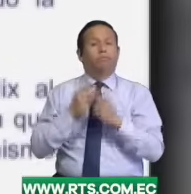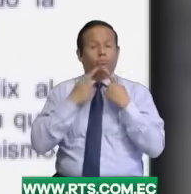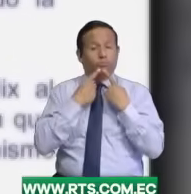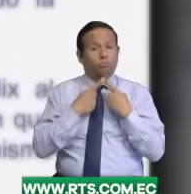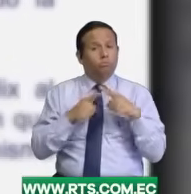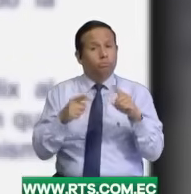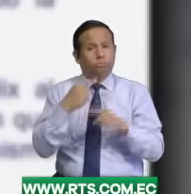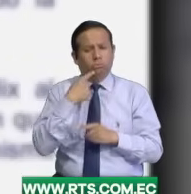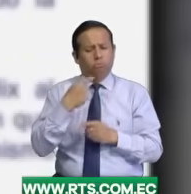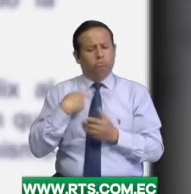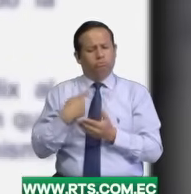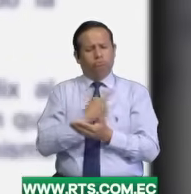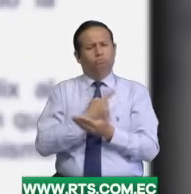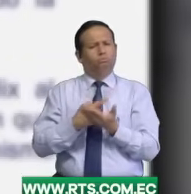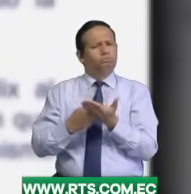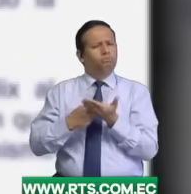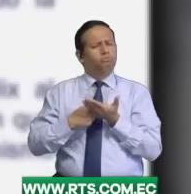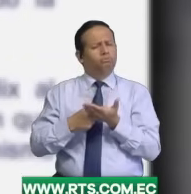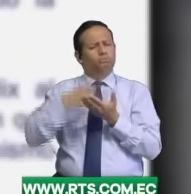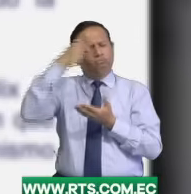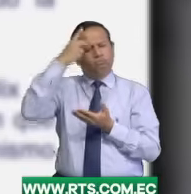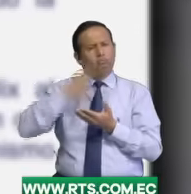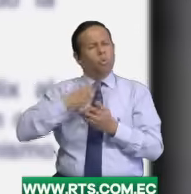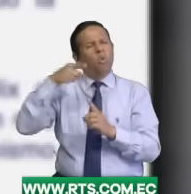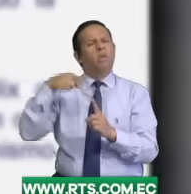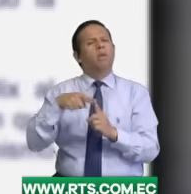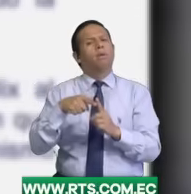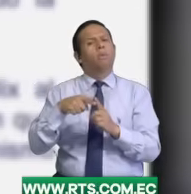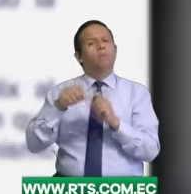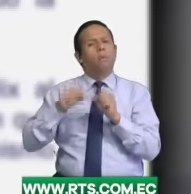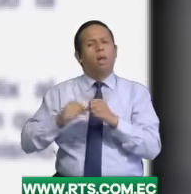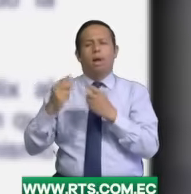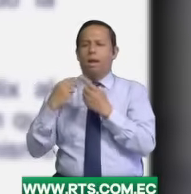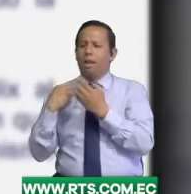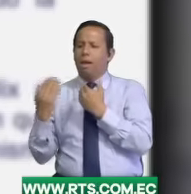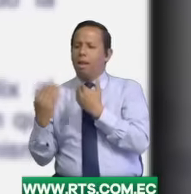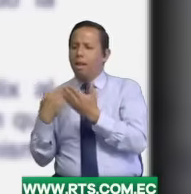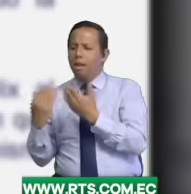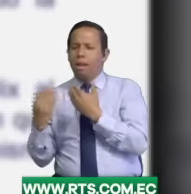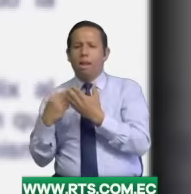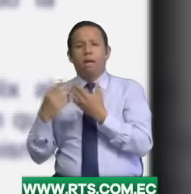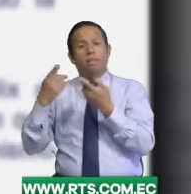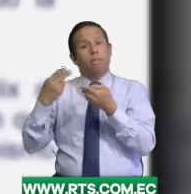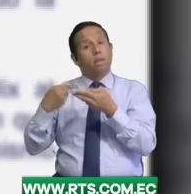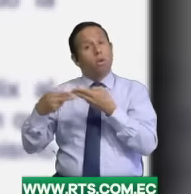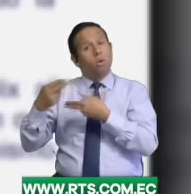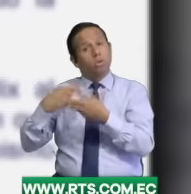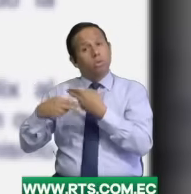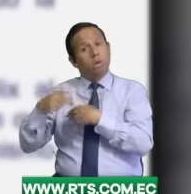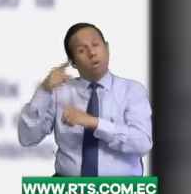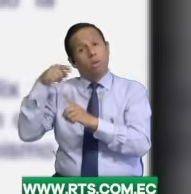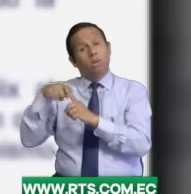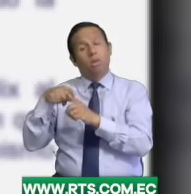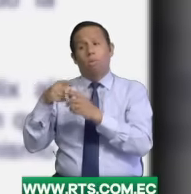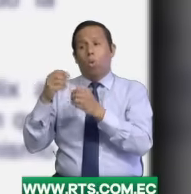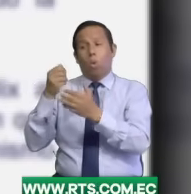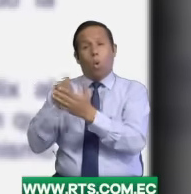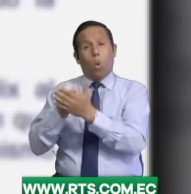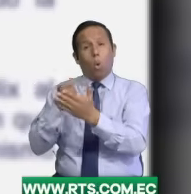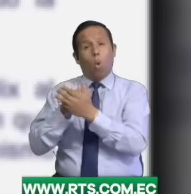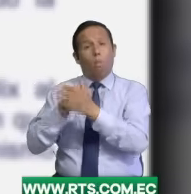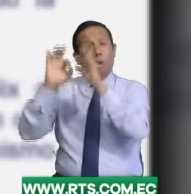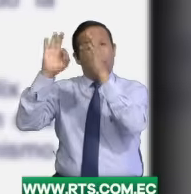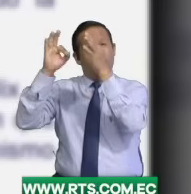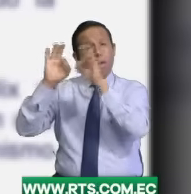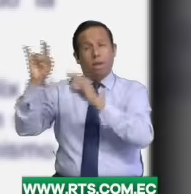esta decisión tiene el propósito de negociar y ejecutar la compra de energía eléctrica para paliar los efectos del estiaje